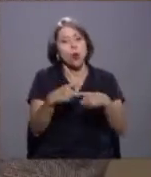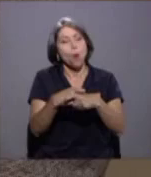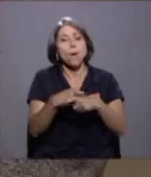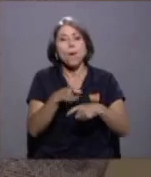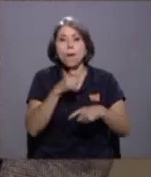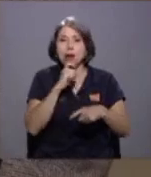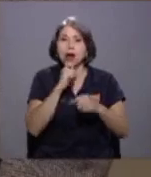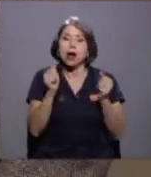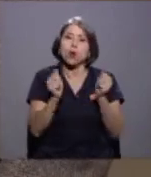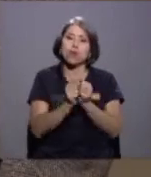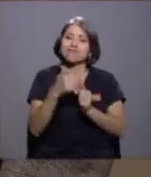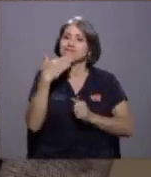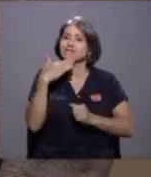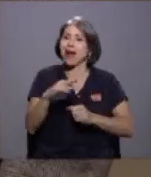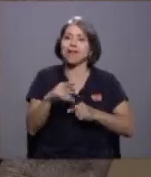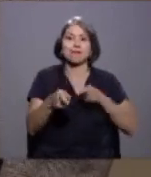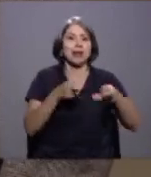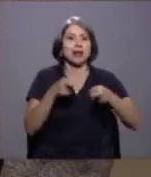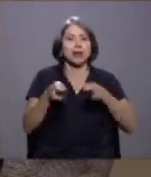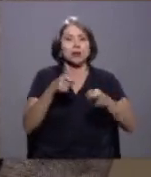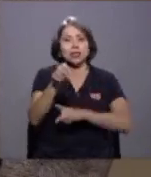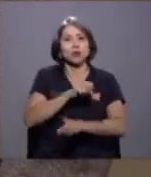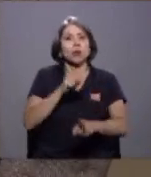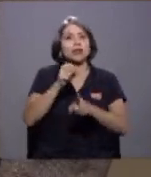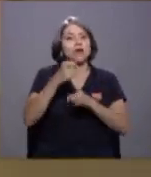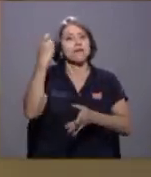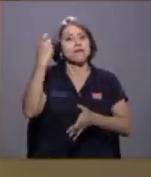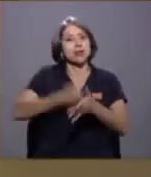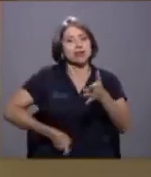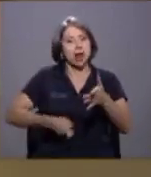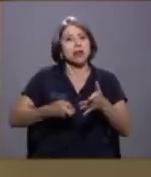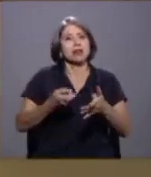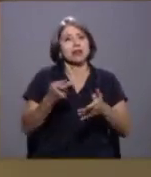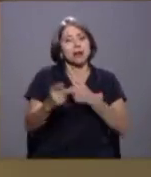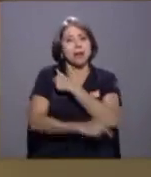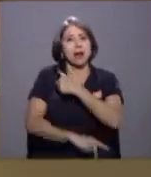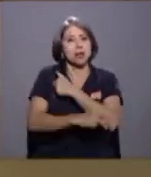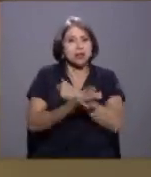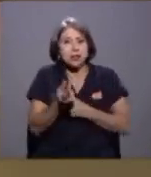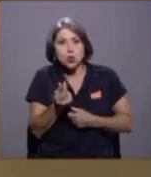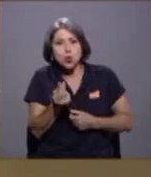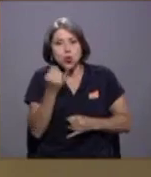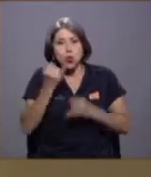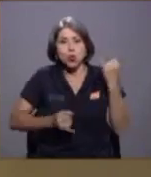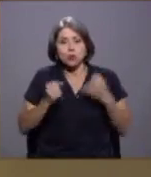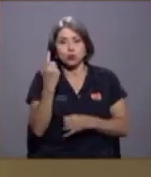un muy mal manejo de la situación fiscal del país en los últimos 11 años, ¿verdad?